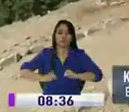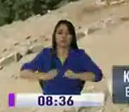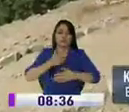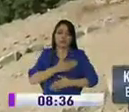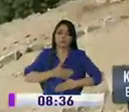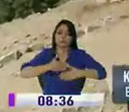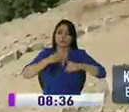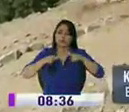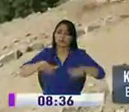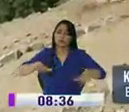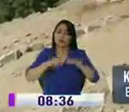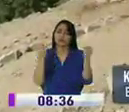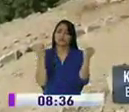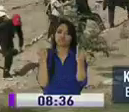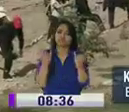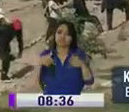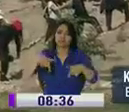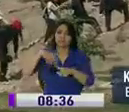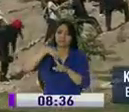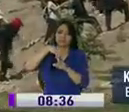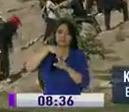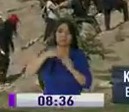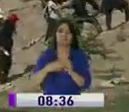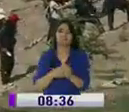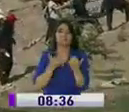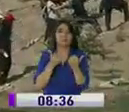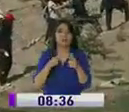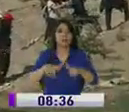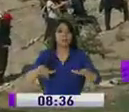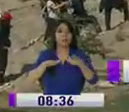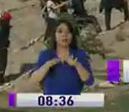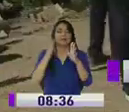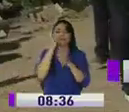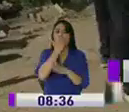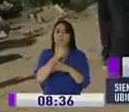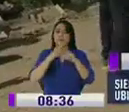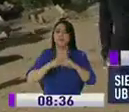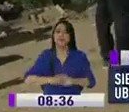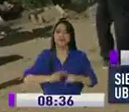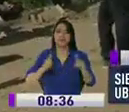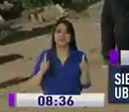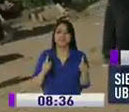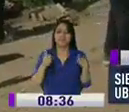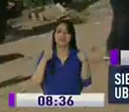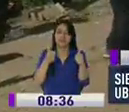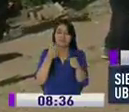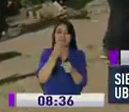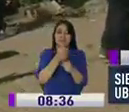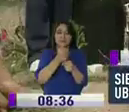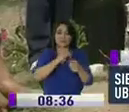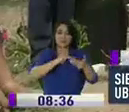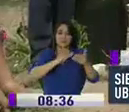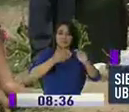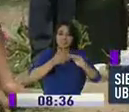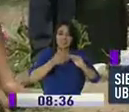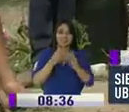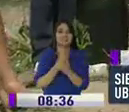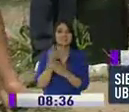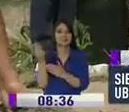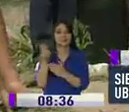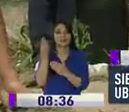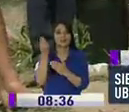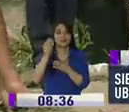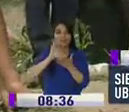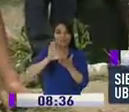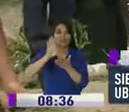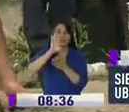área verde aquí en San Antonio. Ahora este espacio luce diferente, gracias al trabajo comunitario. Los jóvenes de la Unidad Educativa